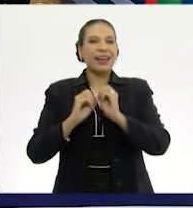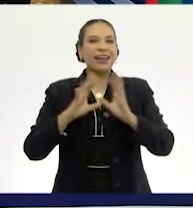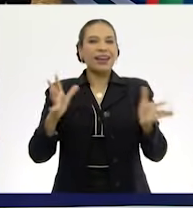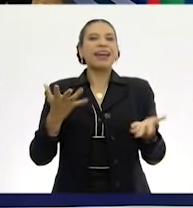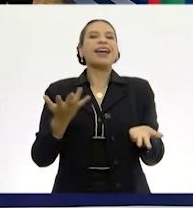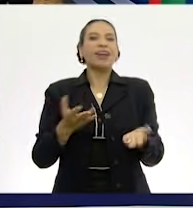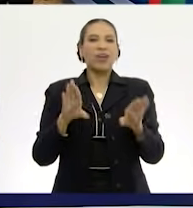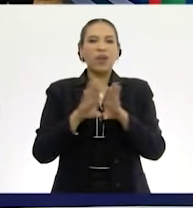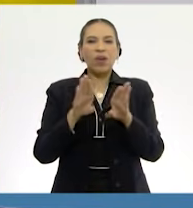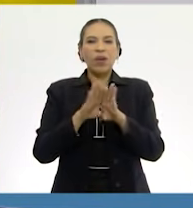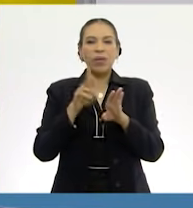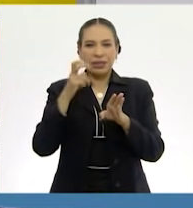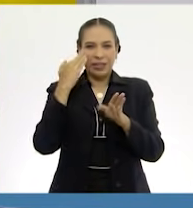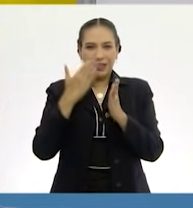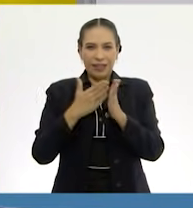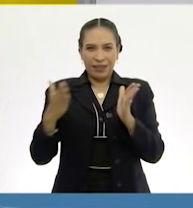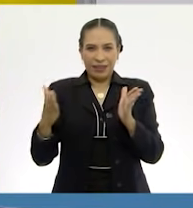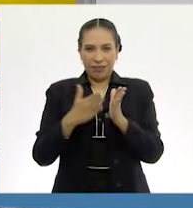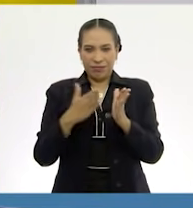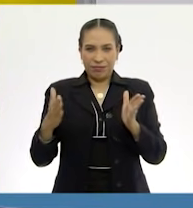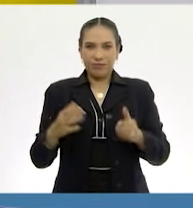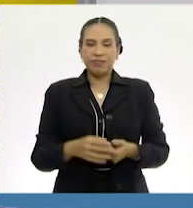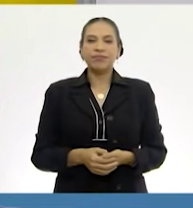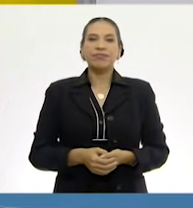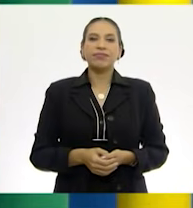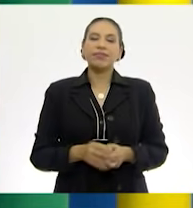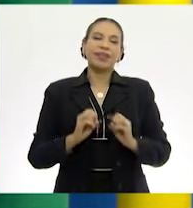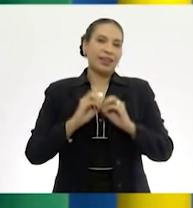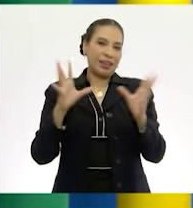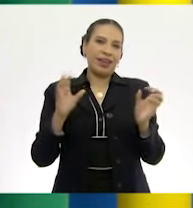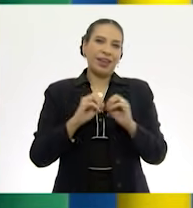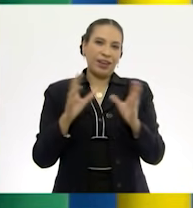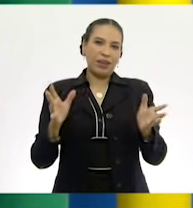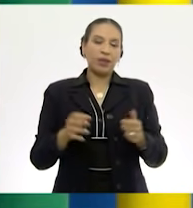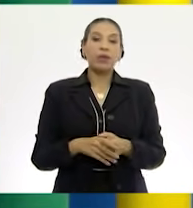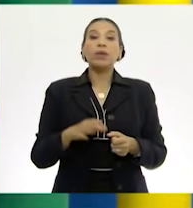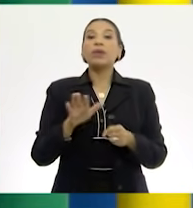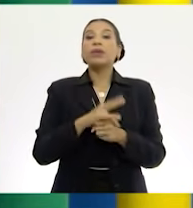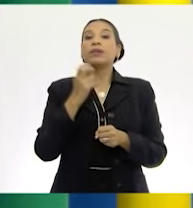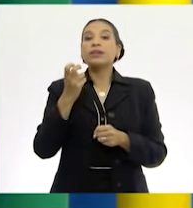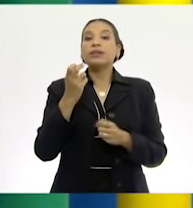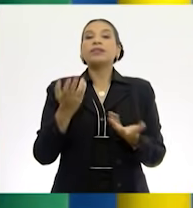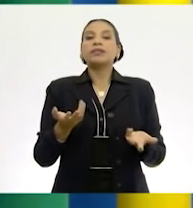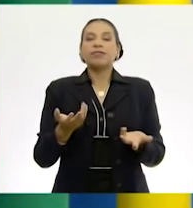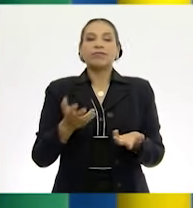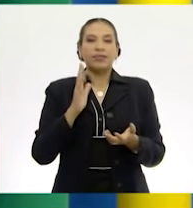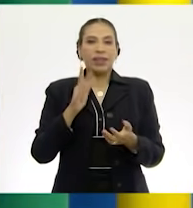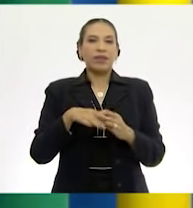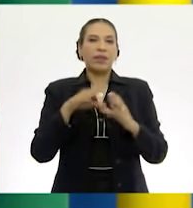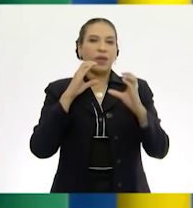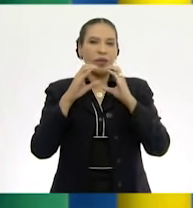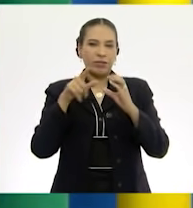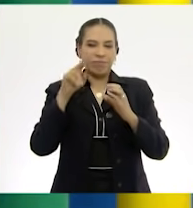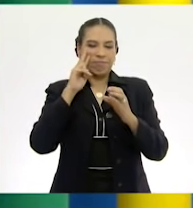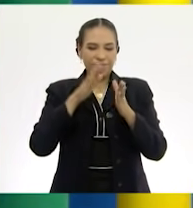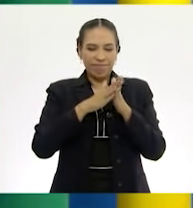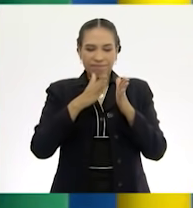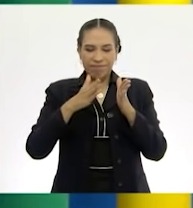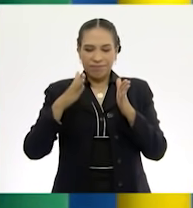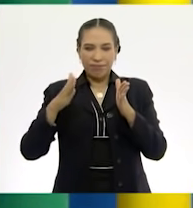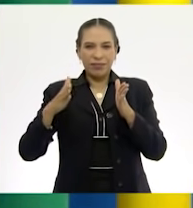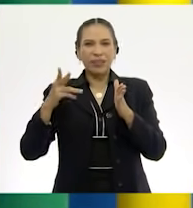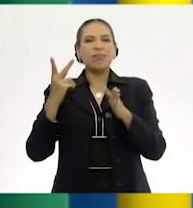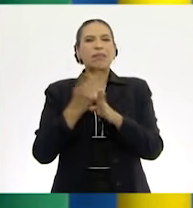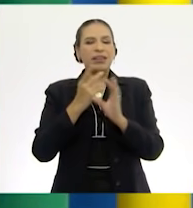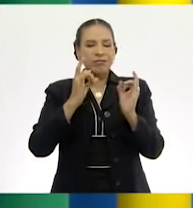de cómo era esa época y ese contexto. Claro. Y con eso podrán ubicar de manera temporal cada uno de